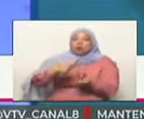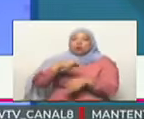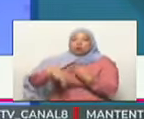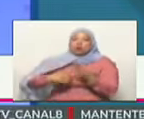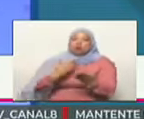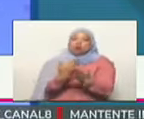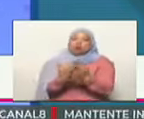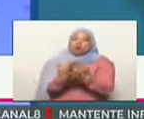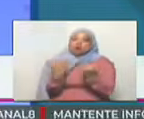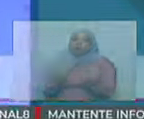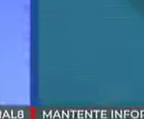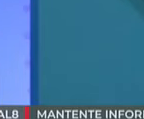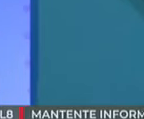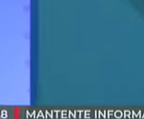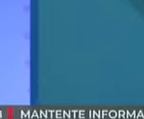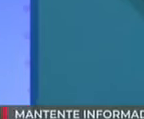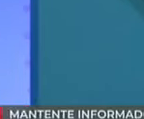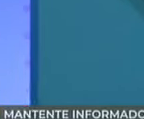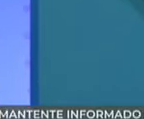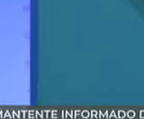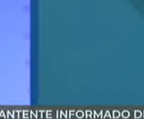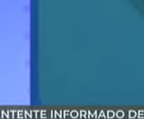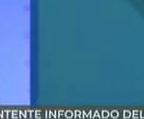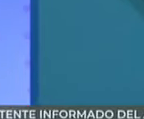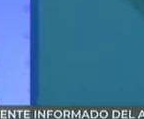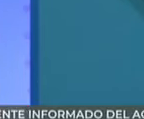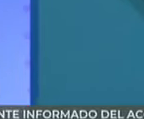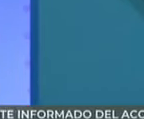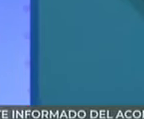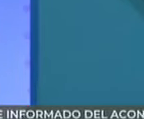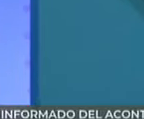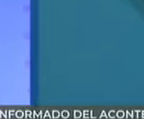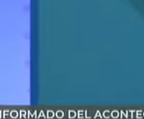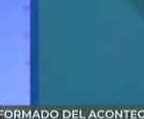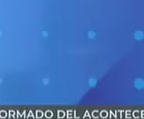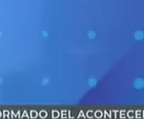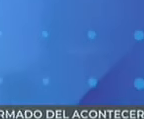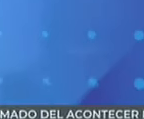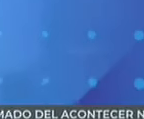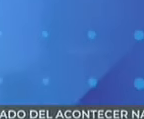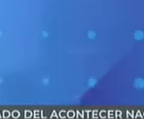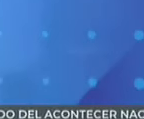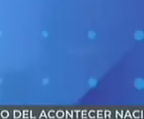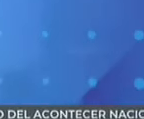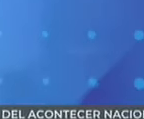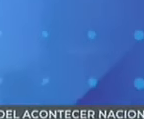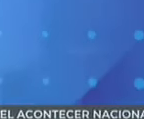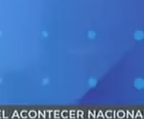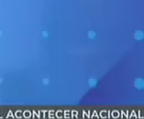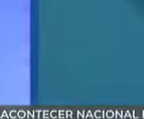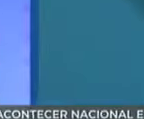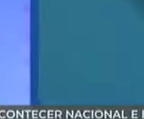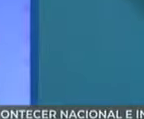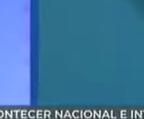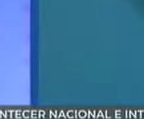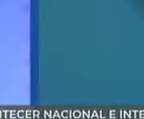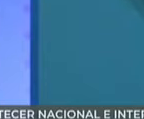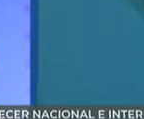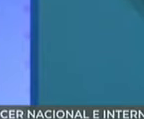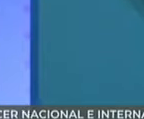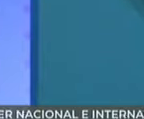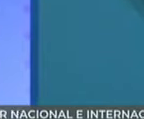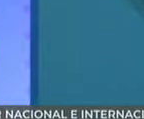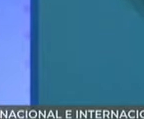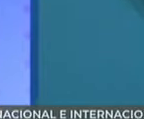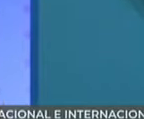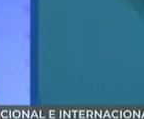abuelos. Pasaron 2 años, señor presidente, donde tuvimos que resguardar a nuestra abuela